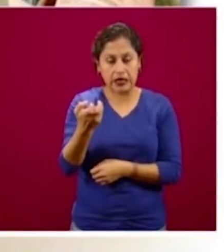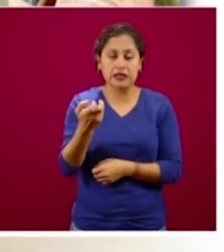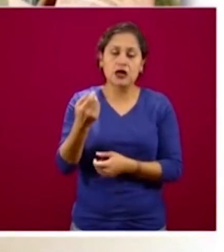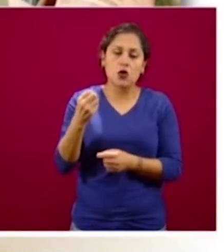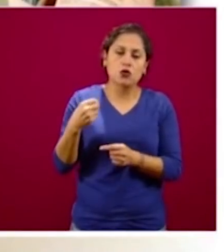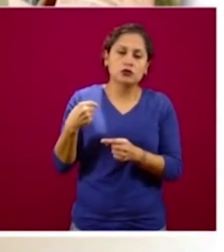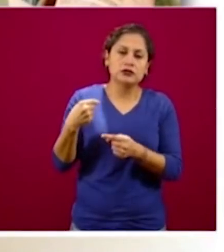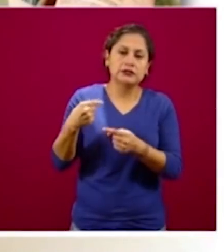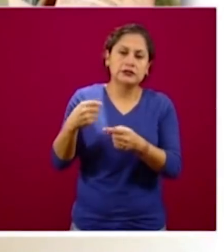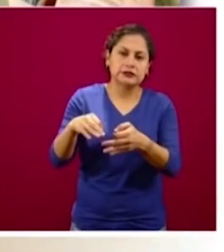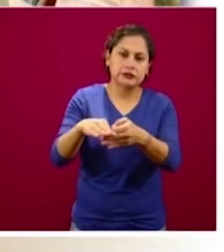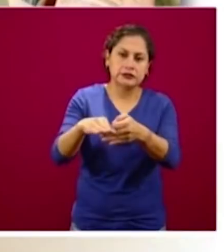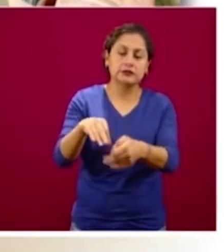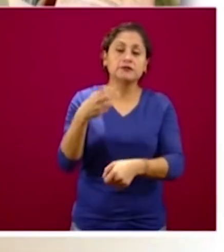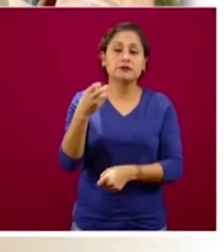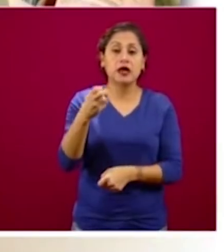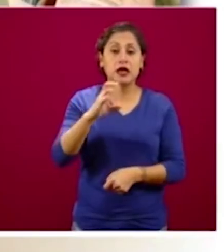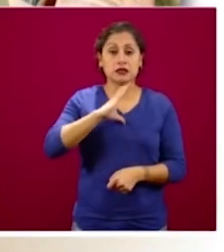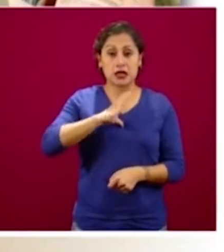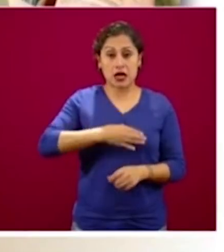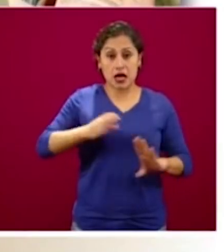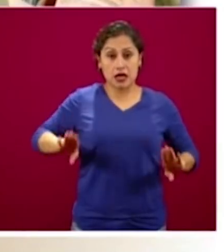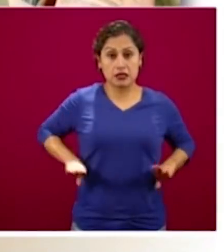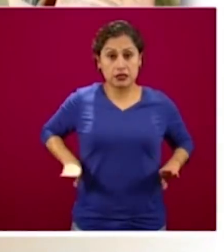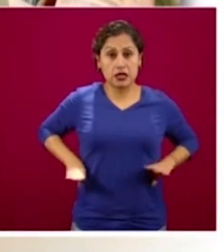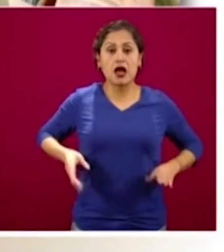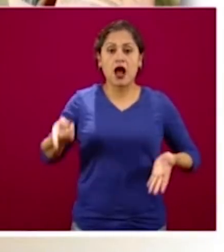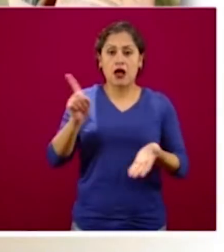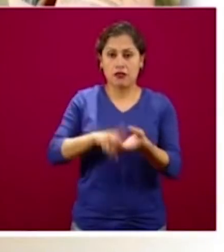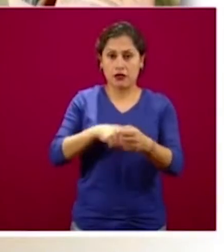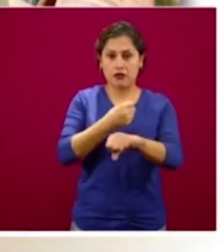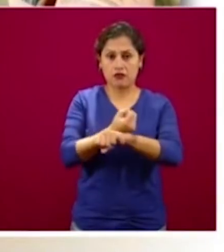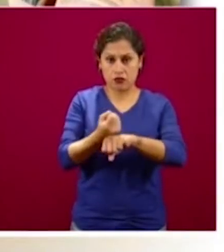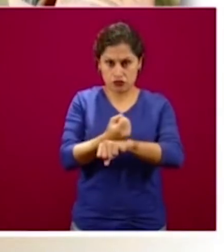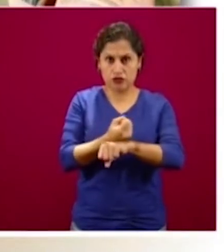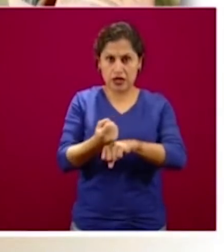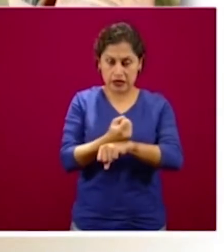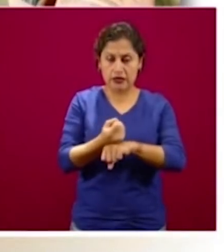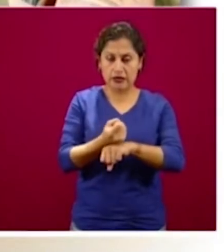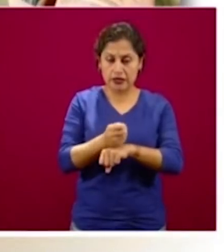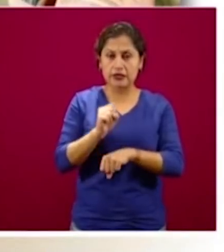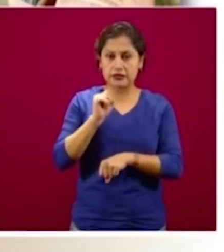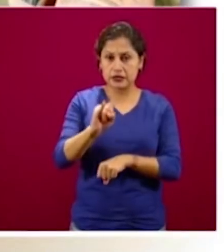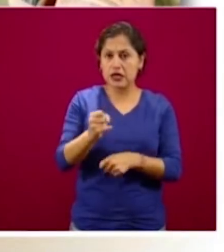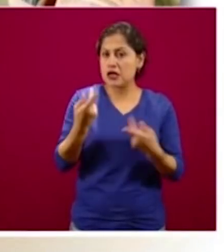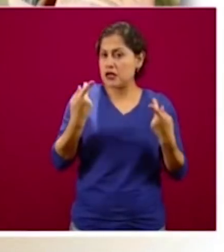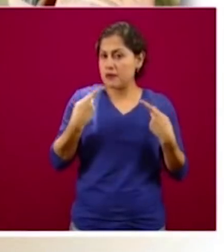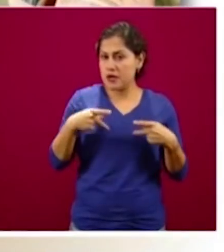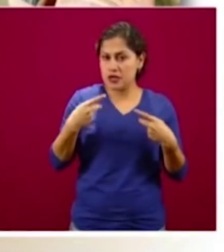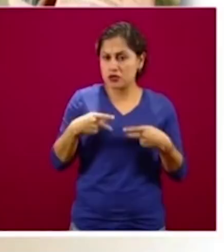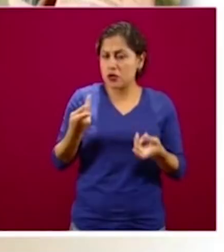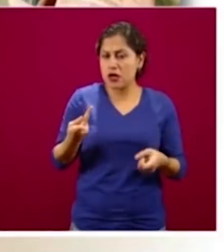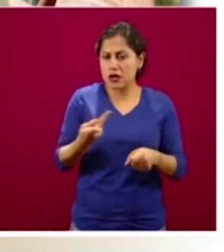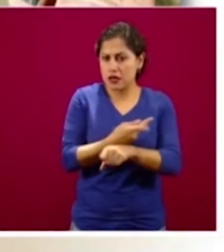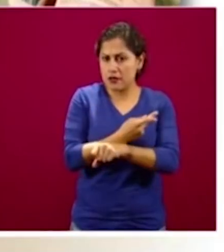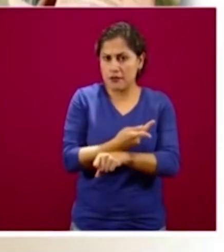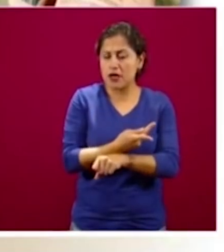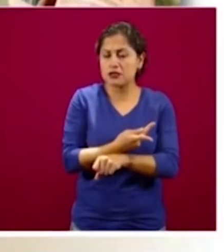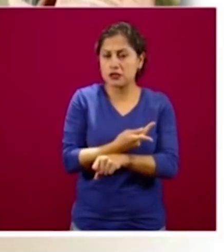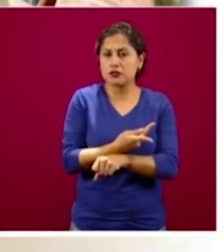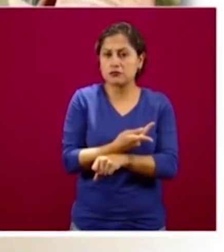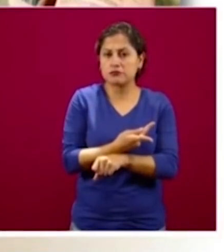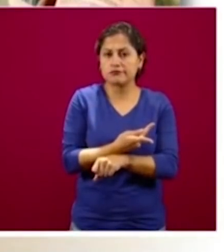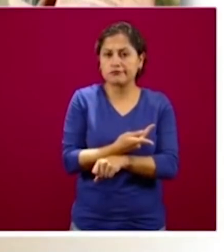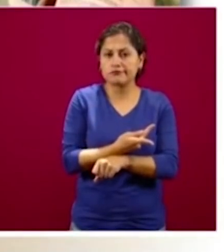una condición, es un tipo de cáncer de la sangre en el cual el paciente pierde de una manera súbita